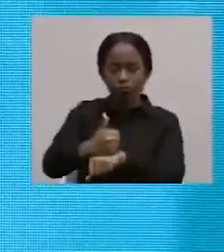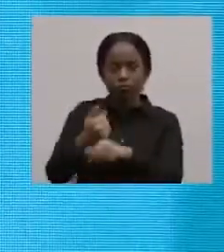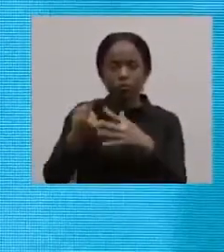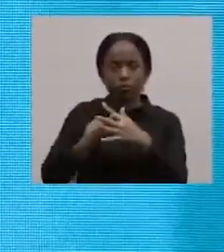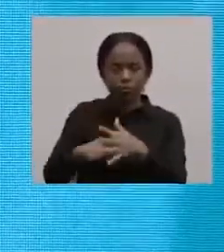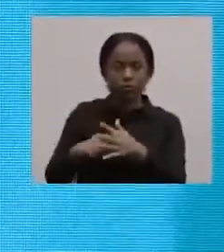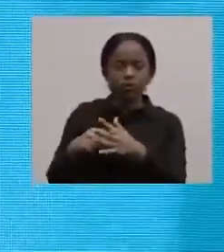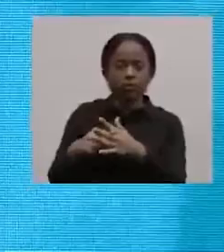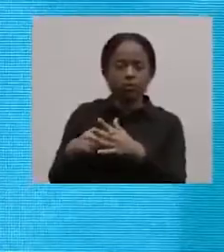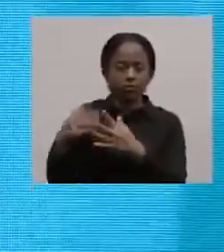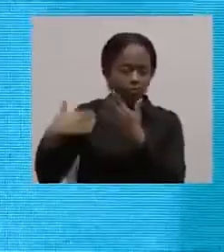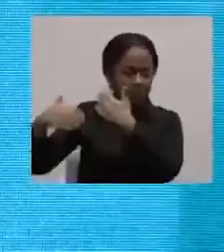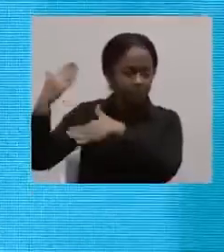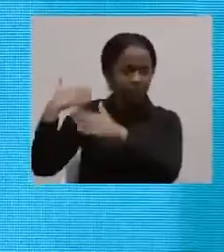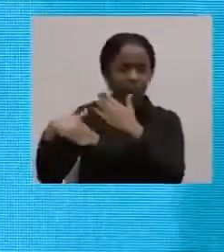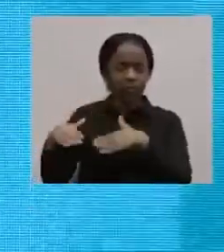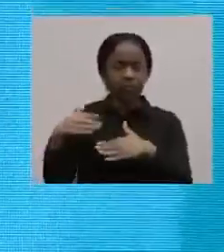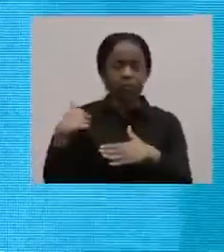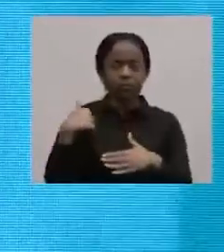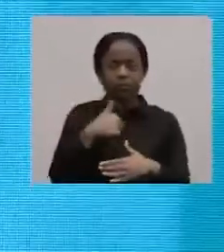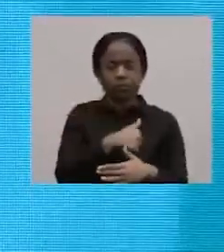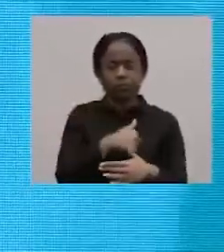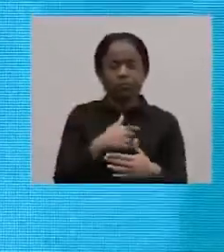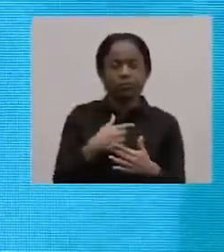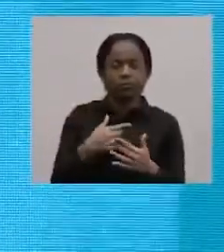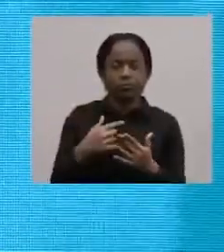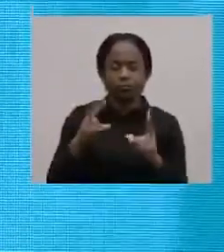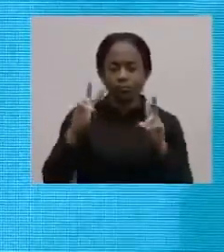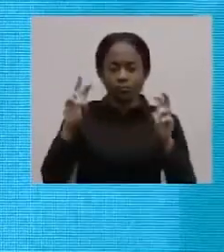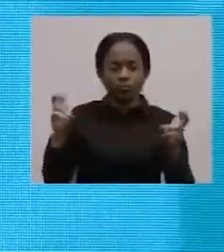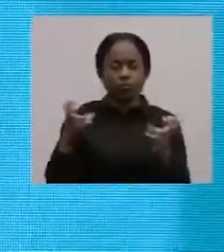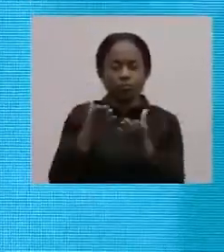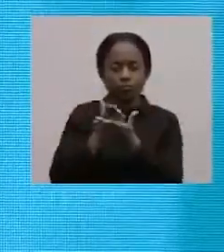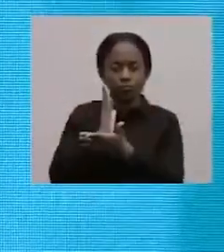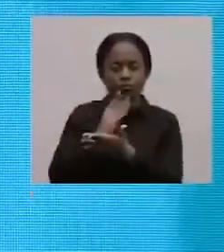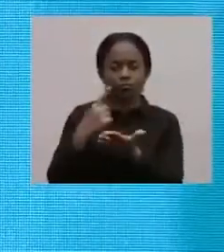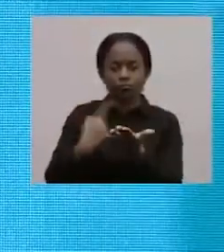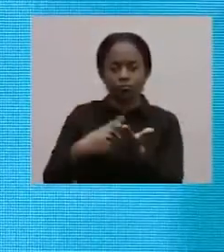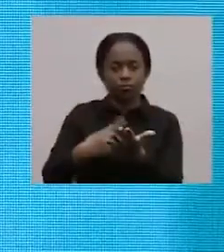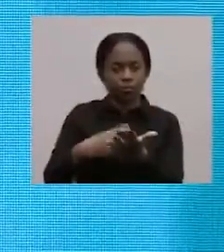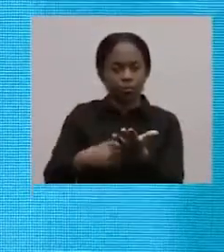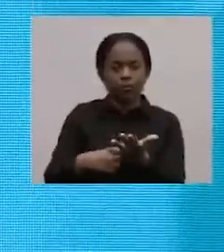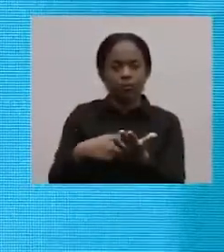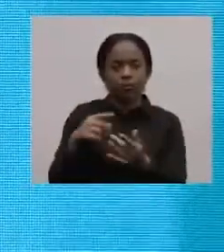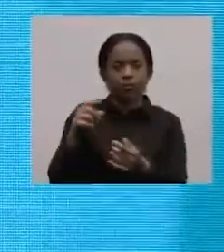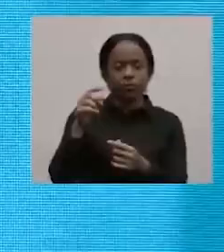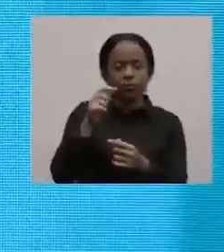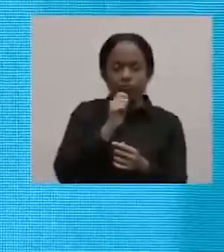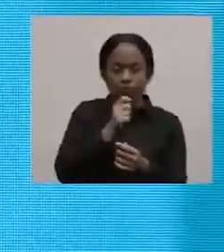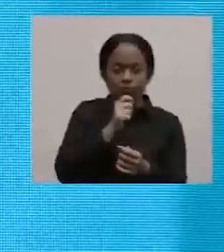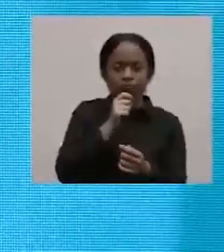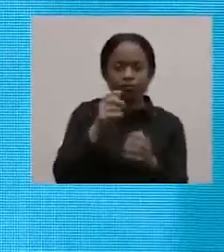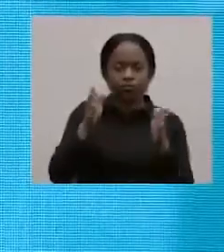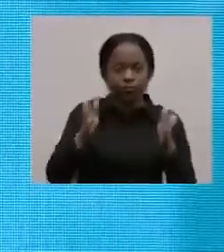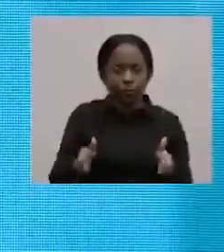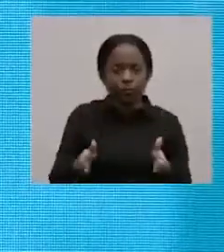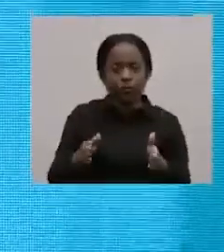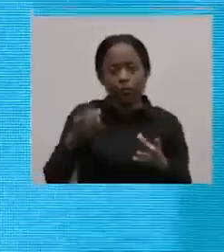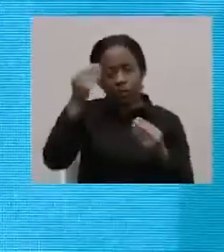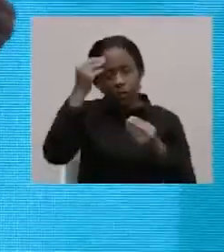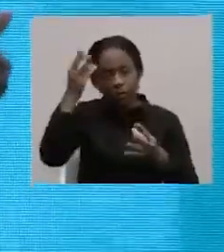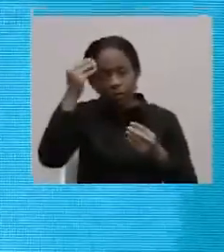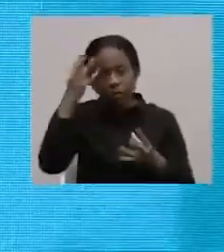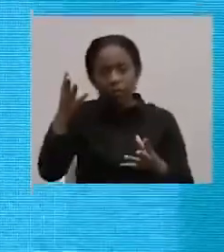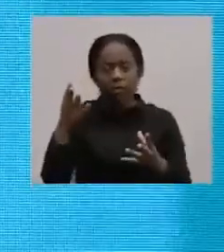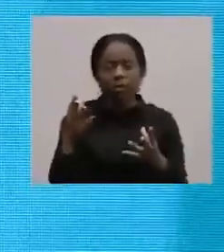inicio, empezamos a defender lo que es el derecho de prensa, el derecho a informar,